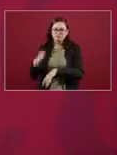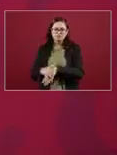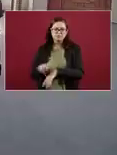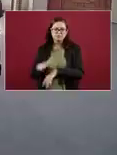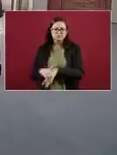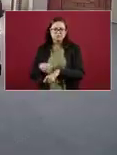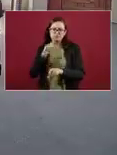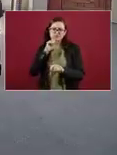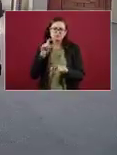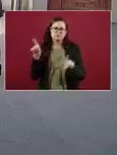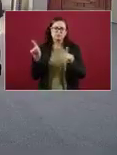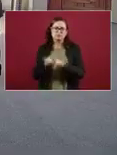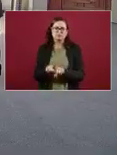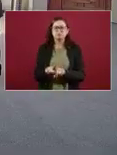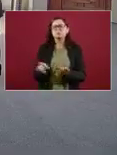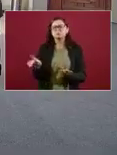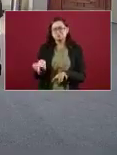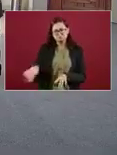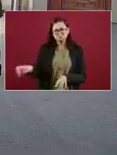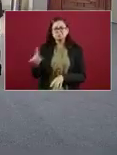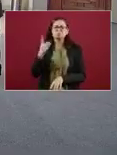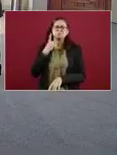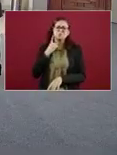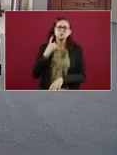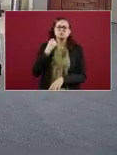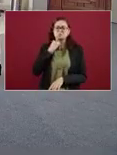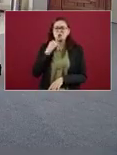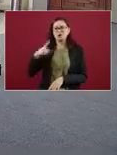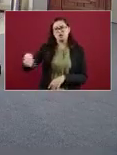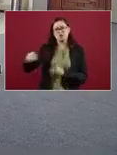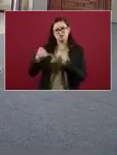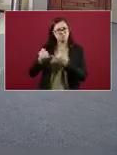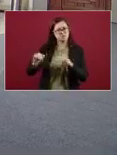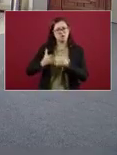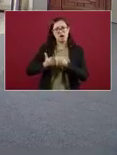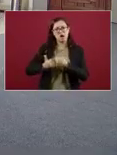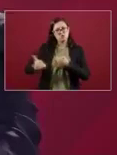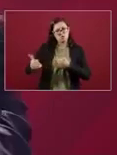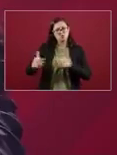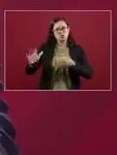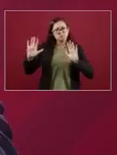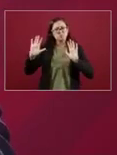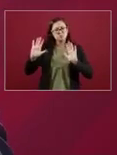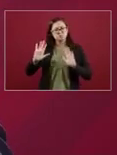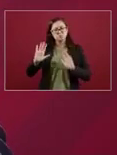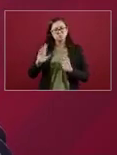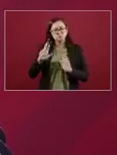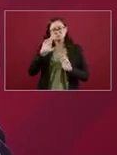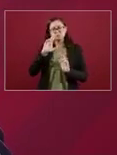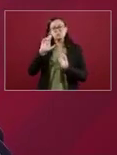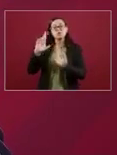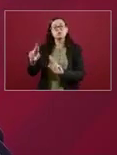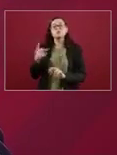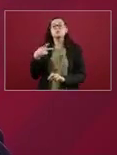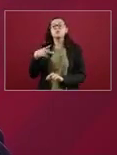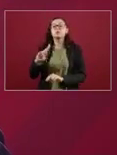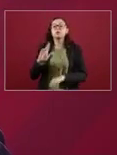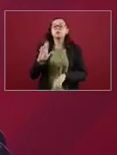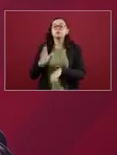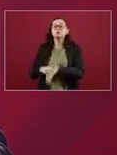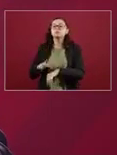que son independientes, son autónomos, pero con mucha claridad